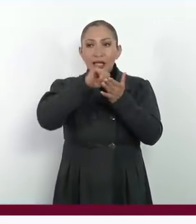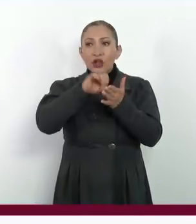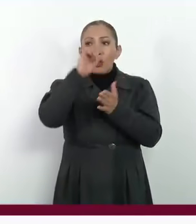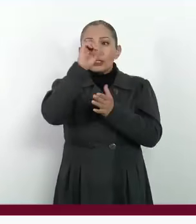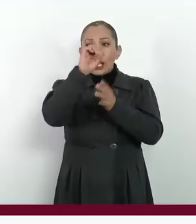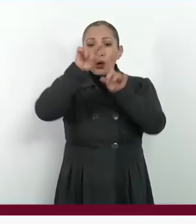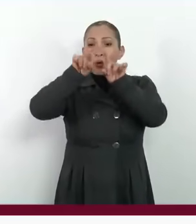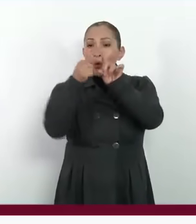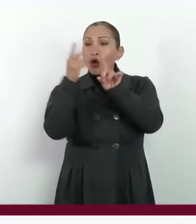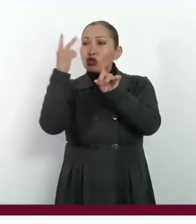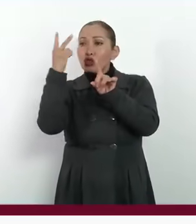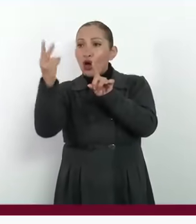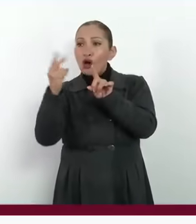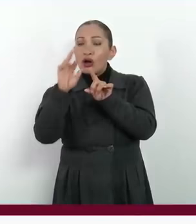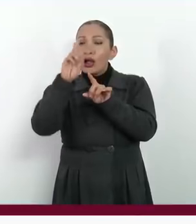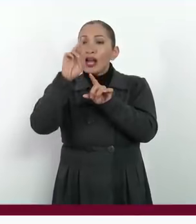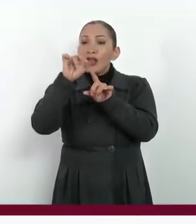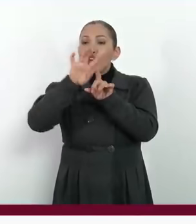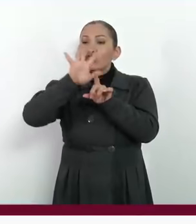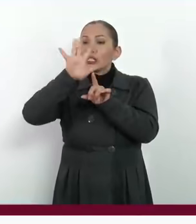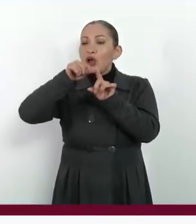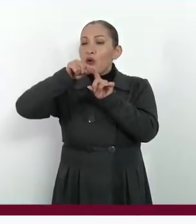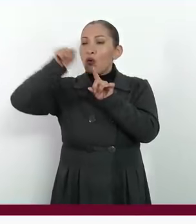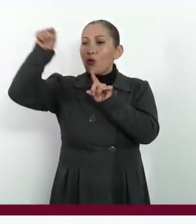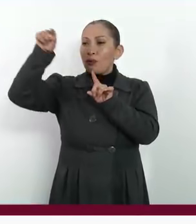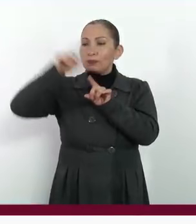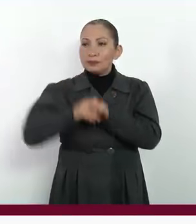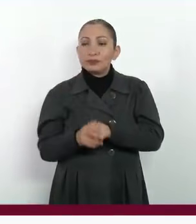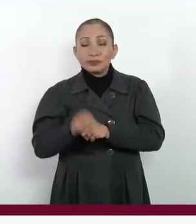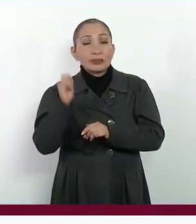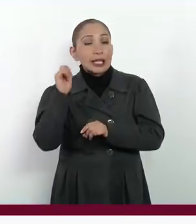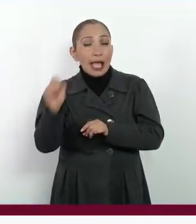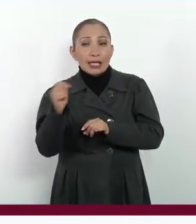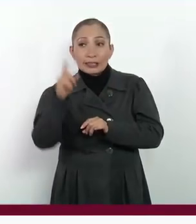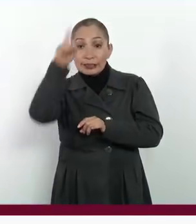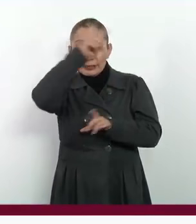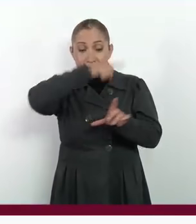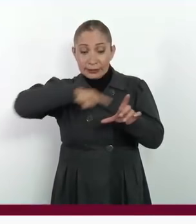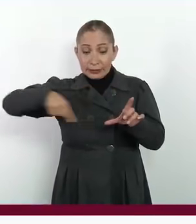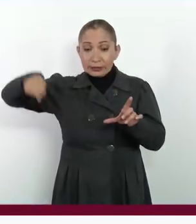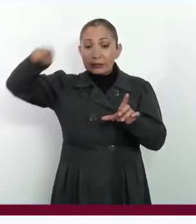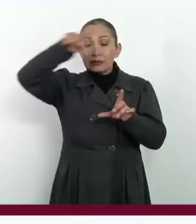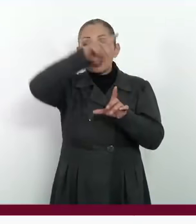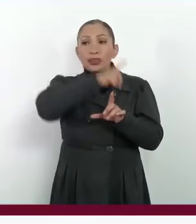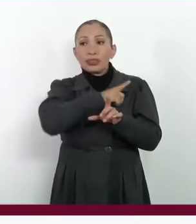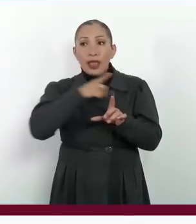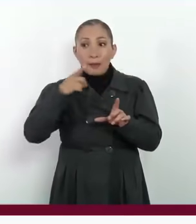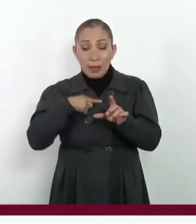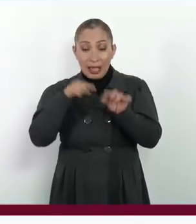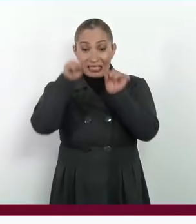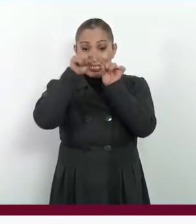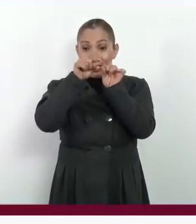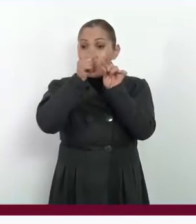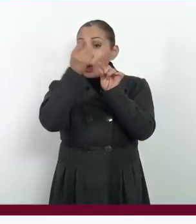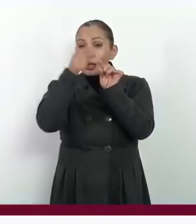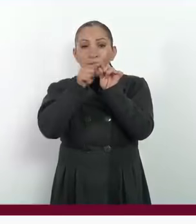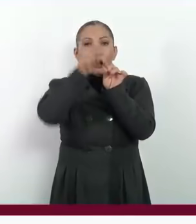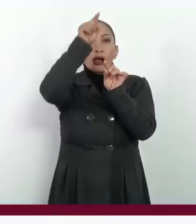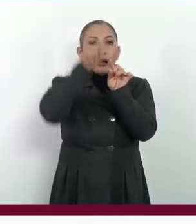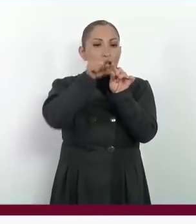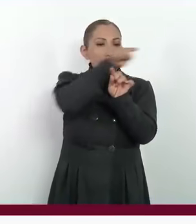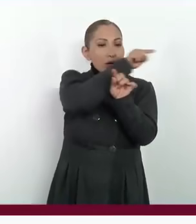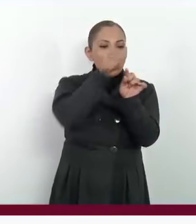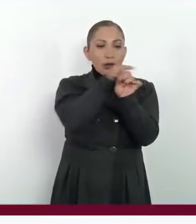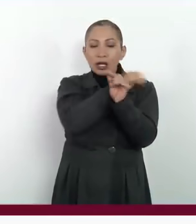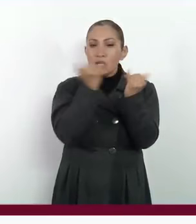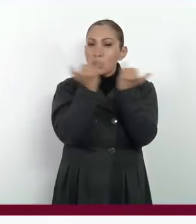centro en 0,2 y radio de 5 unidades. Como se trata de una circunferencia, debe de cumplir que la distancia de cualquier